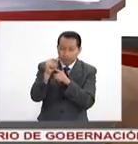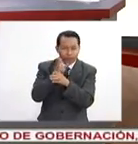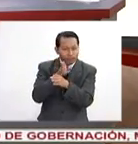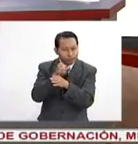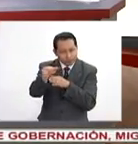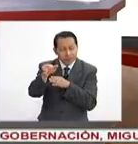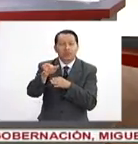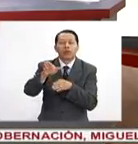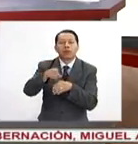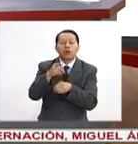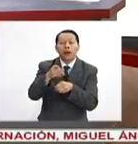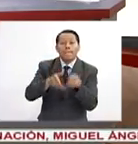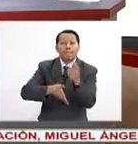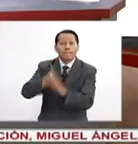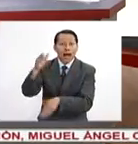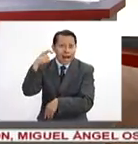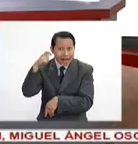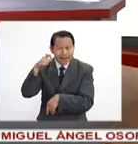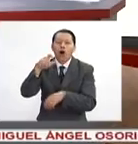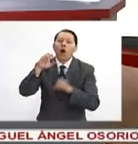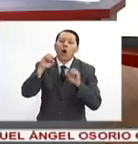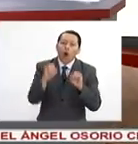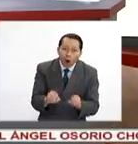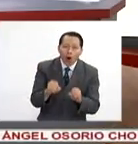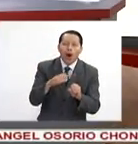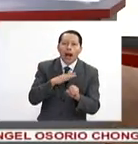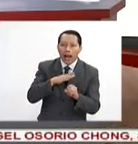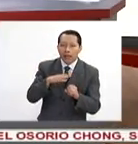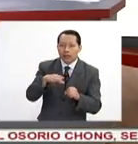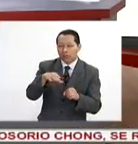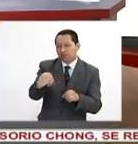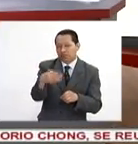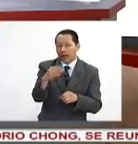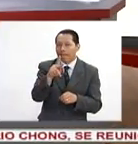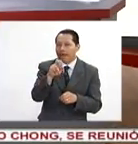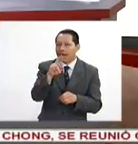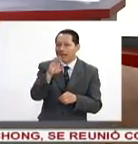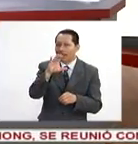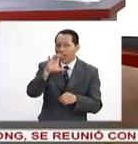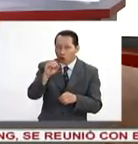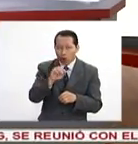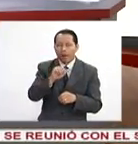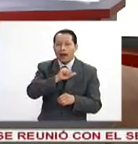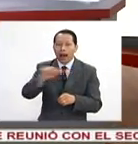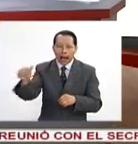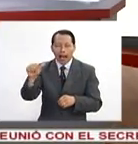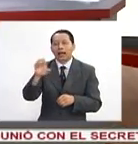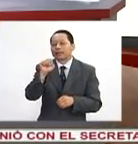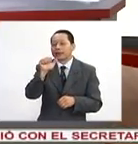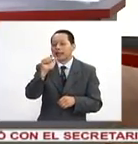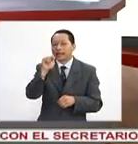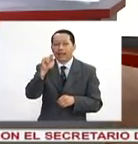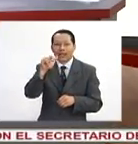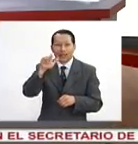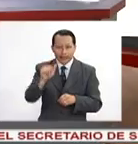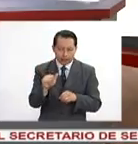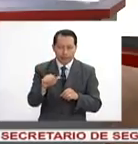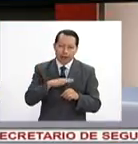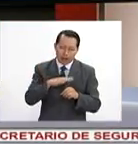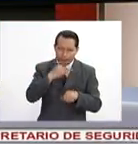solo quienes van a Querétaro, sino también quienes están abordando el periférico rumbo hacia Satélite. Así es, importante